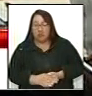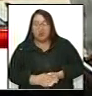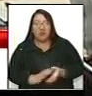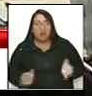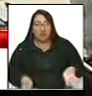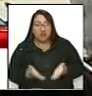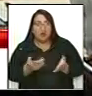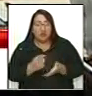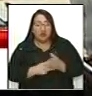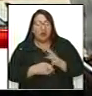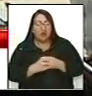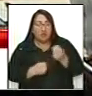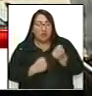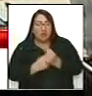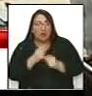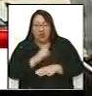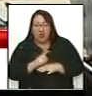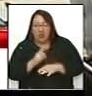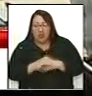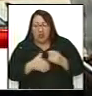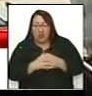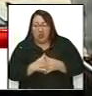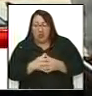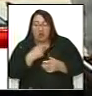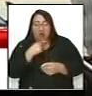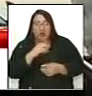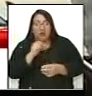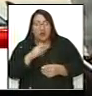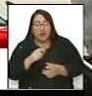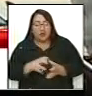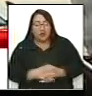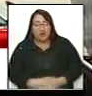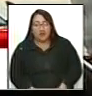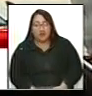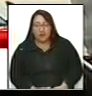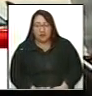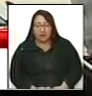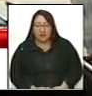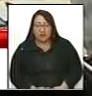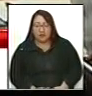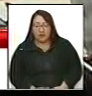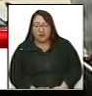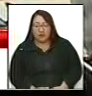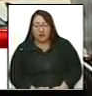fomentando lo que es el apoyo para el desarrollo de la mujer, muy necesario para nuestra sociedad ahora.